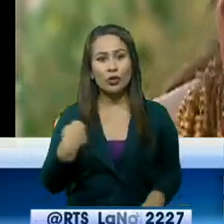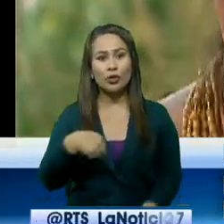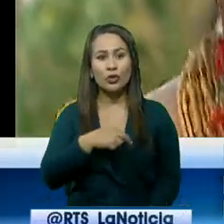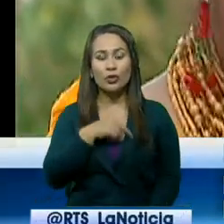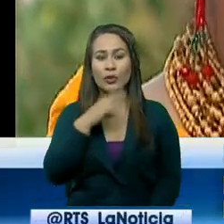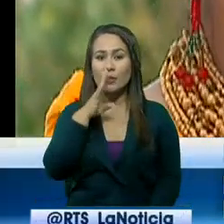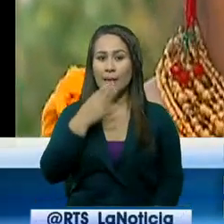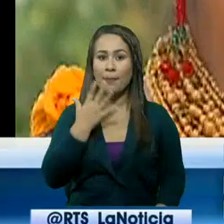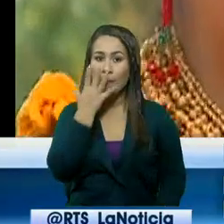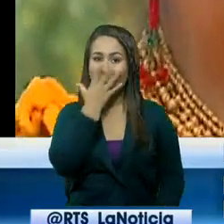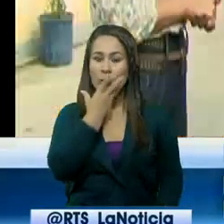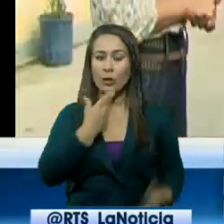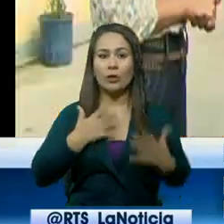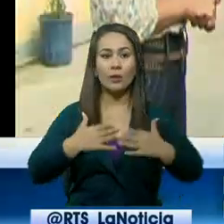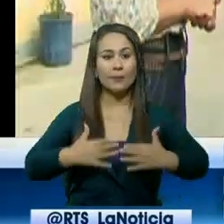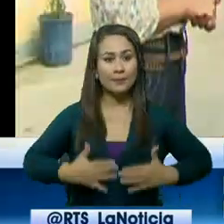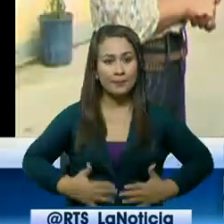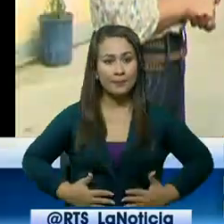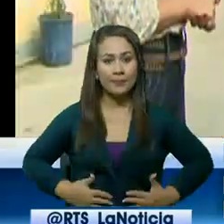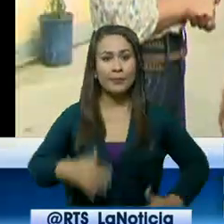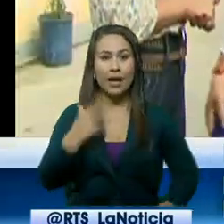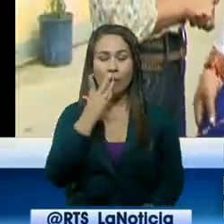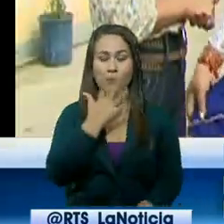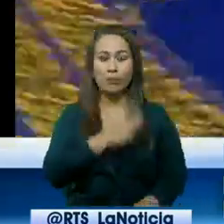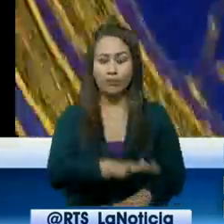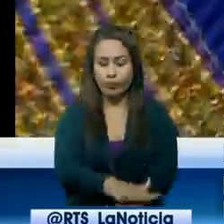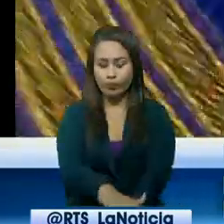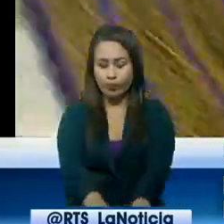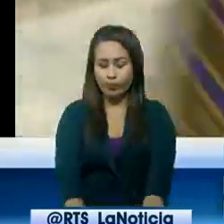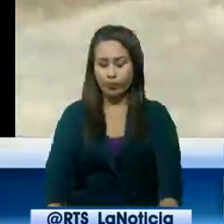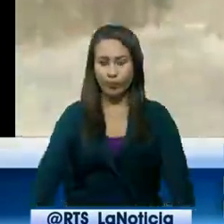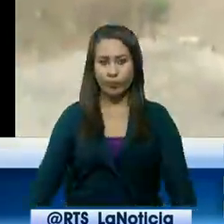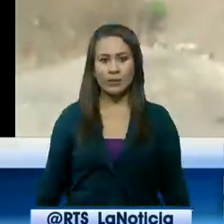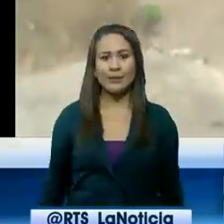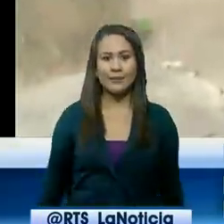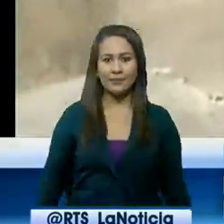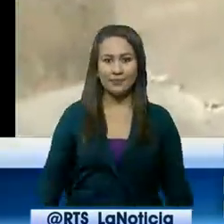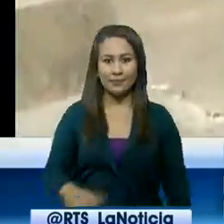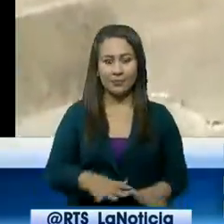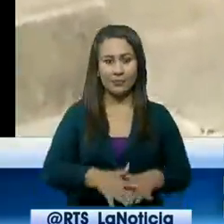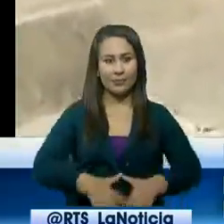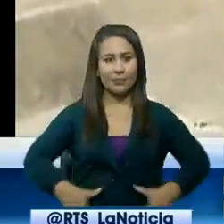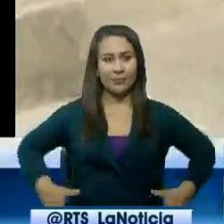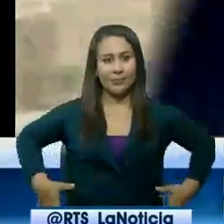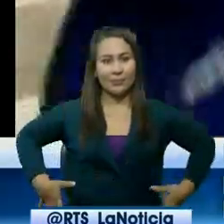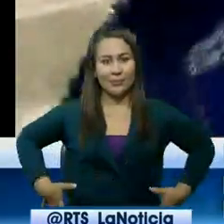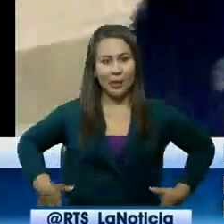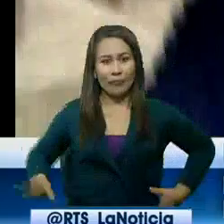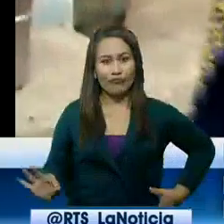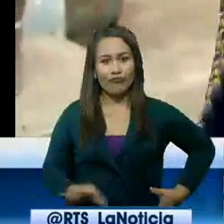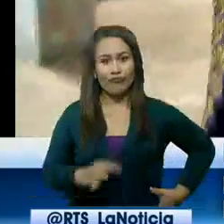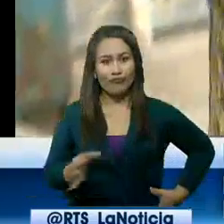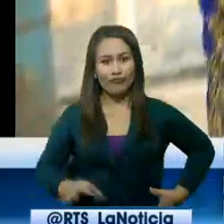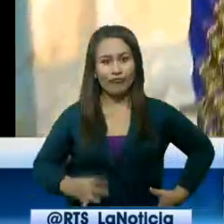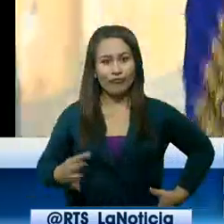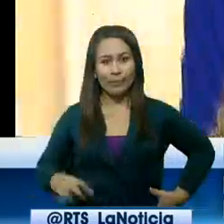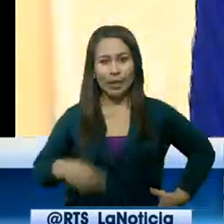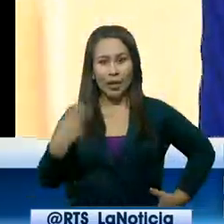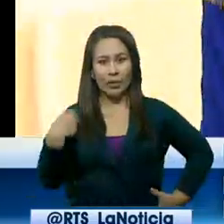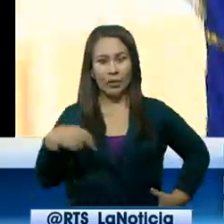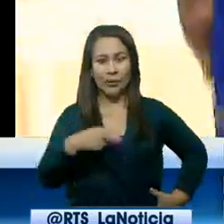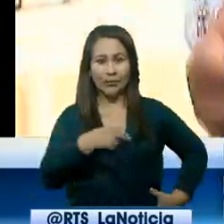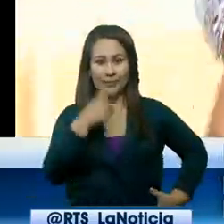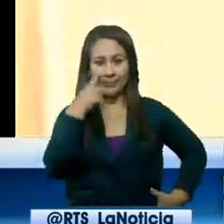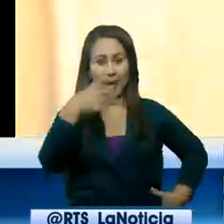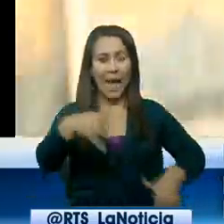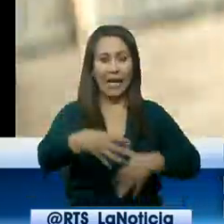vestimenta muy bonita. Tenemos un bonito centro que está bordado, ahora lo hemos bordado con los